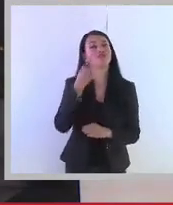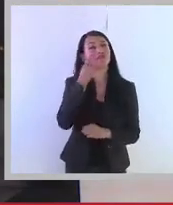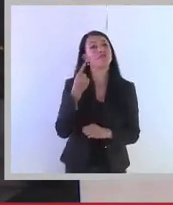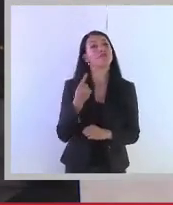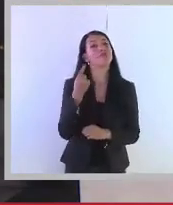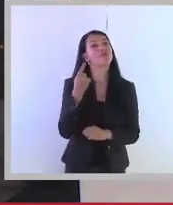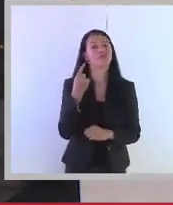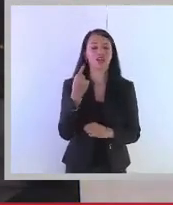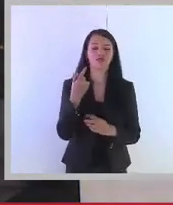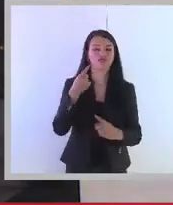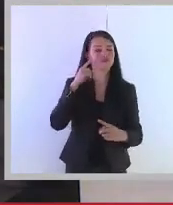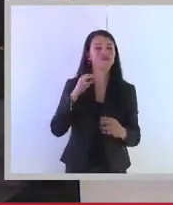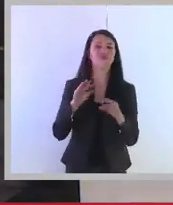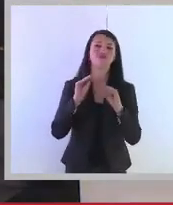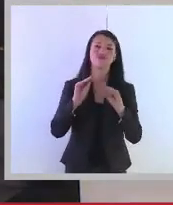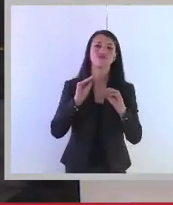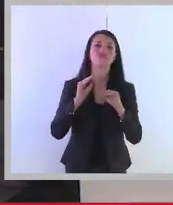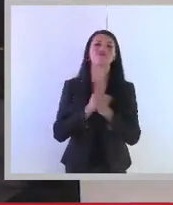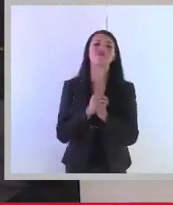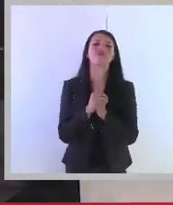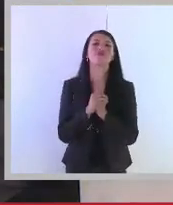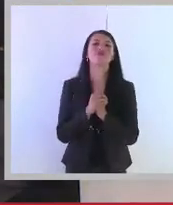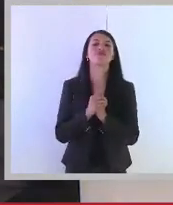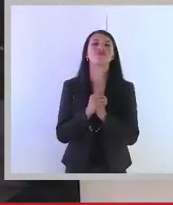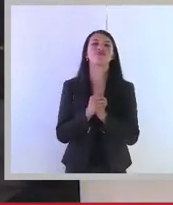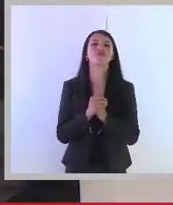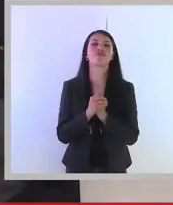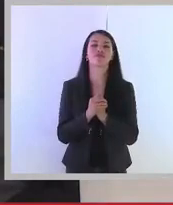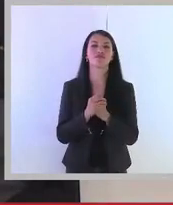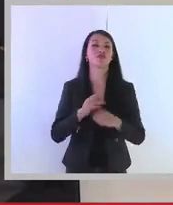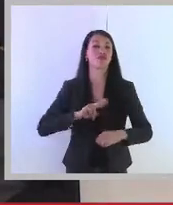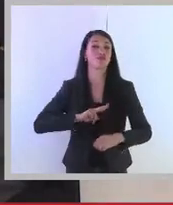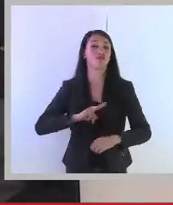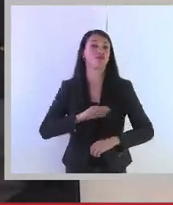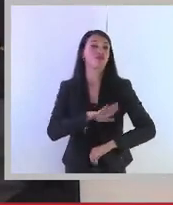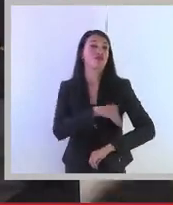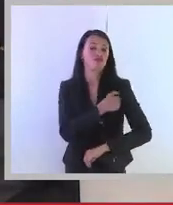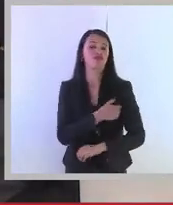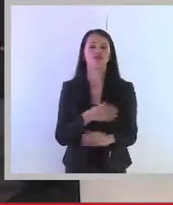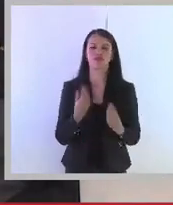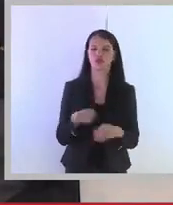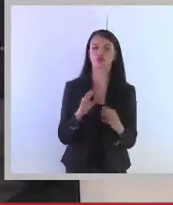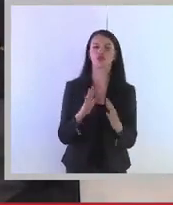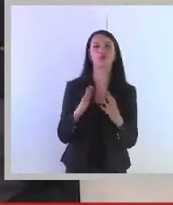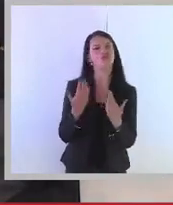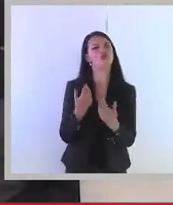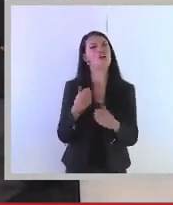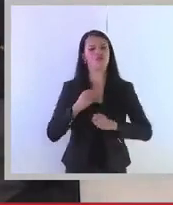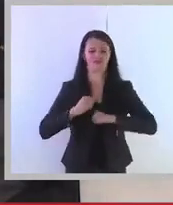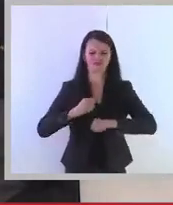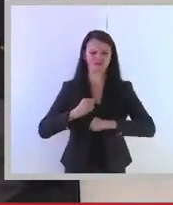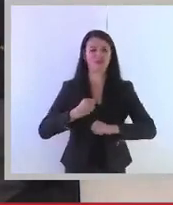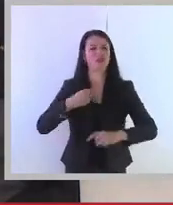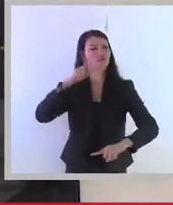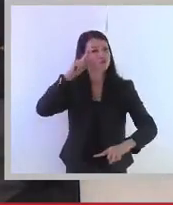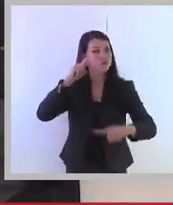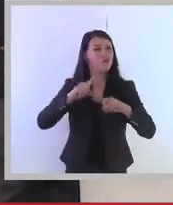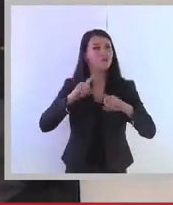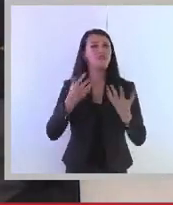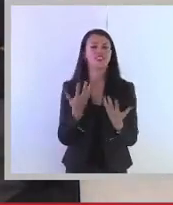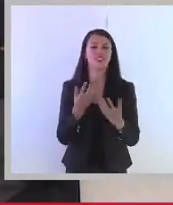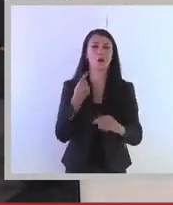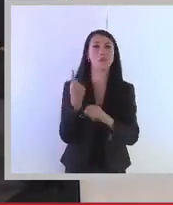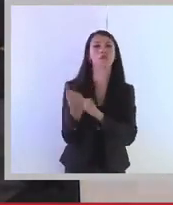quiero señalar, viceministra, es que efectivamente nosotros encaramos un enorme desafío.